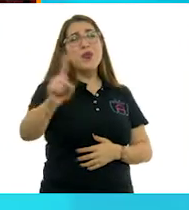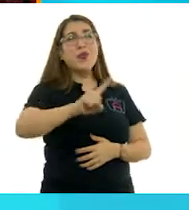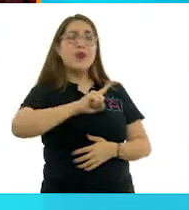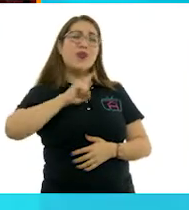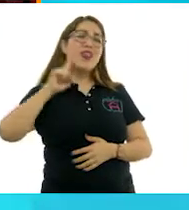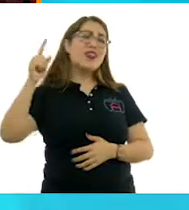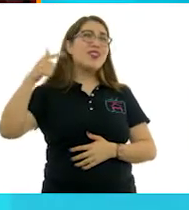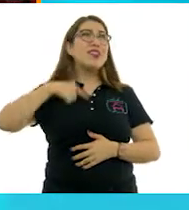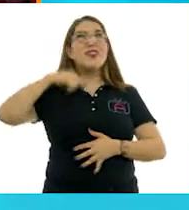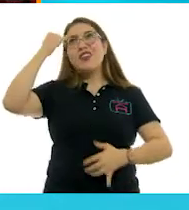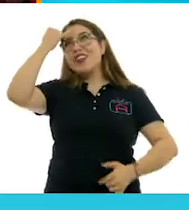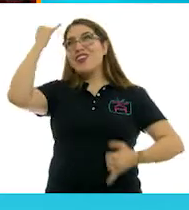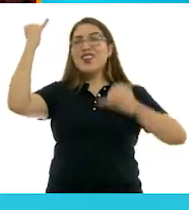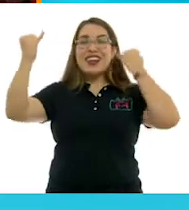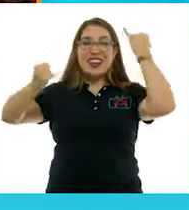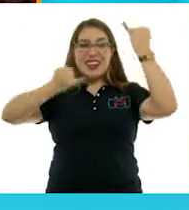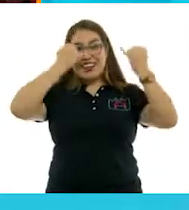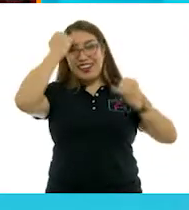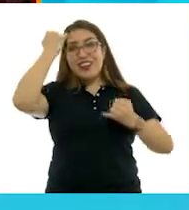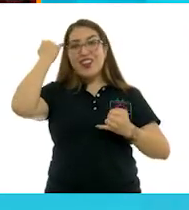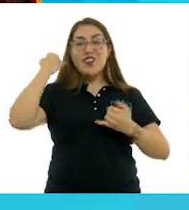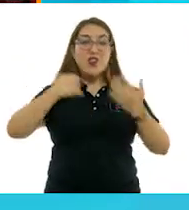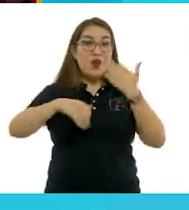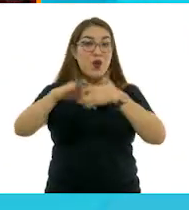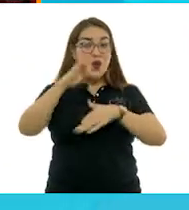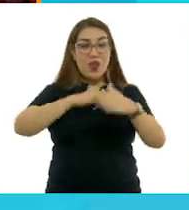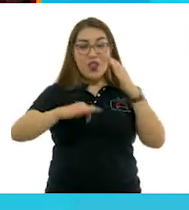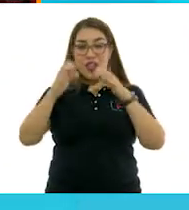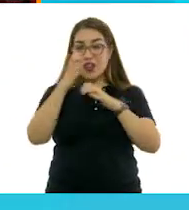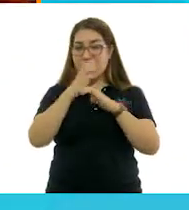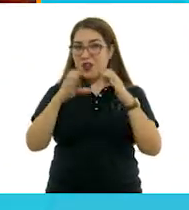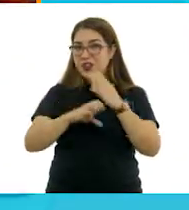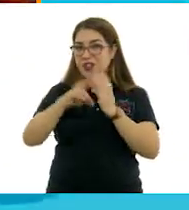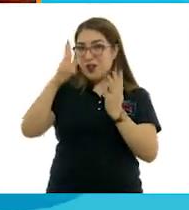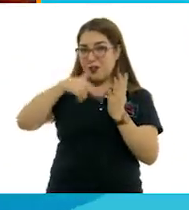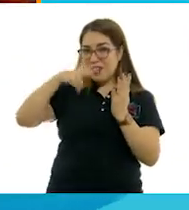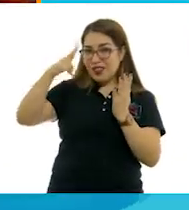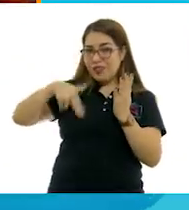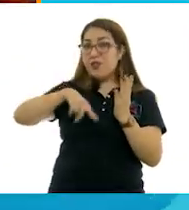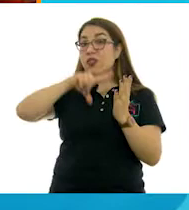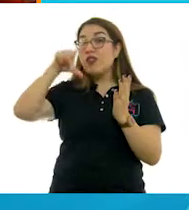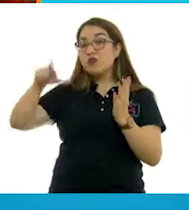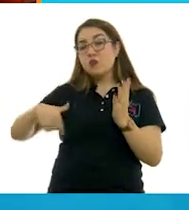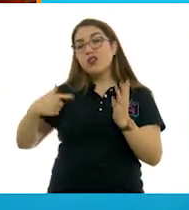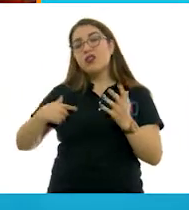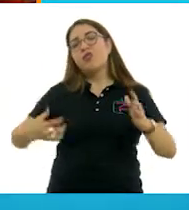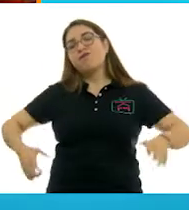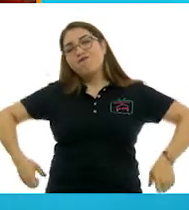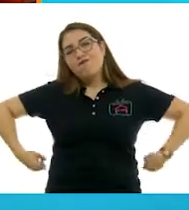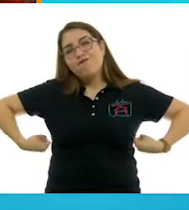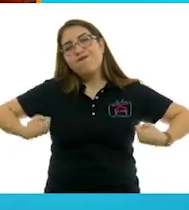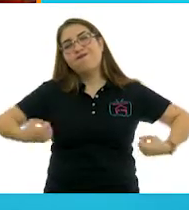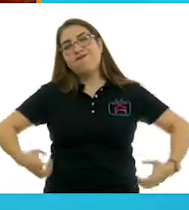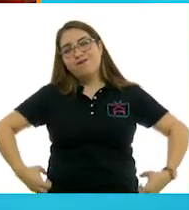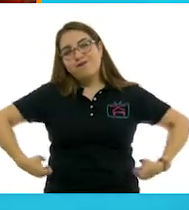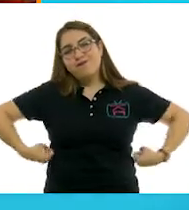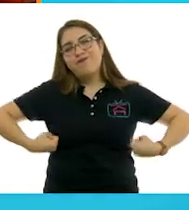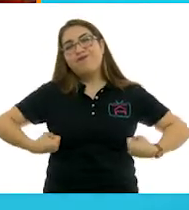todo lo que podía pintar. Después, era mi silla de ruedas la que me llevaba adelante y hacia